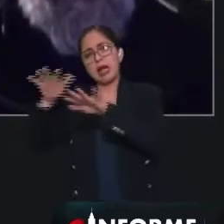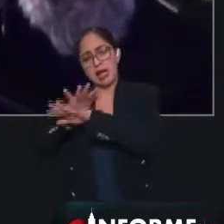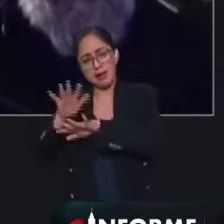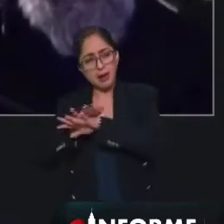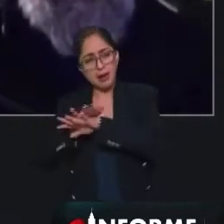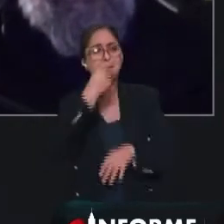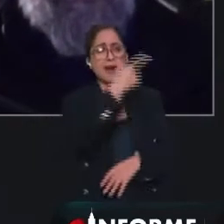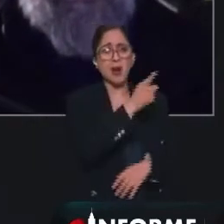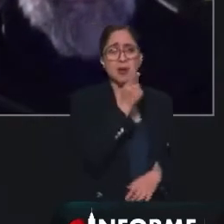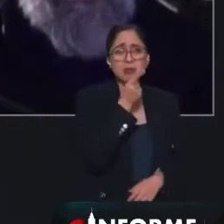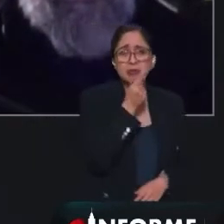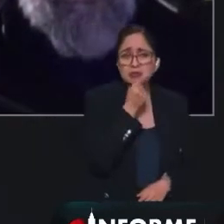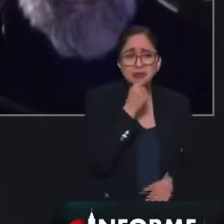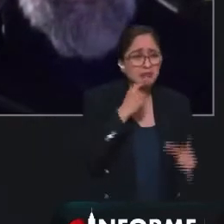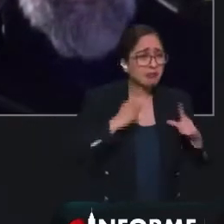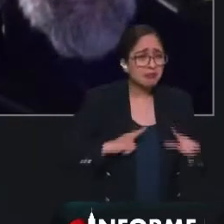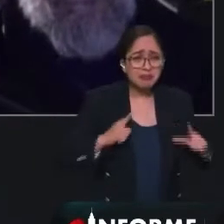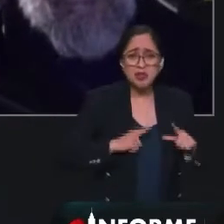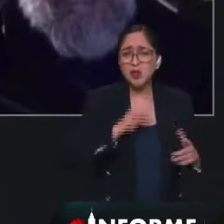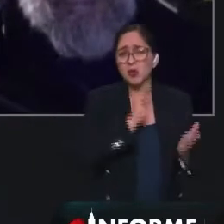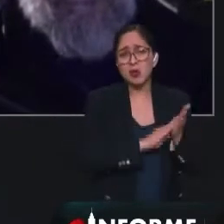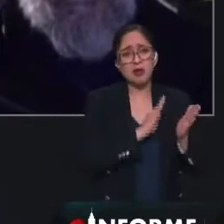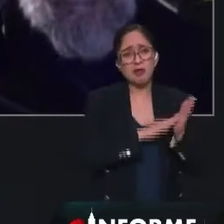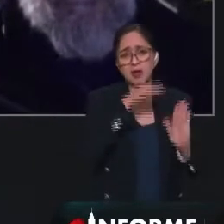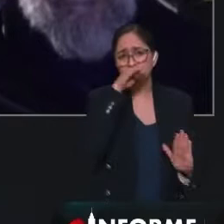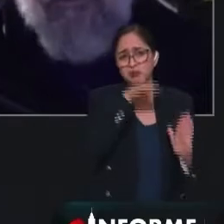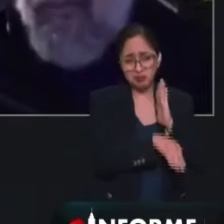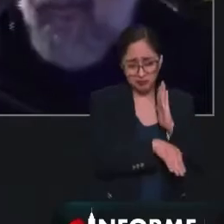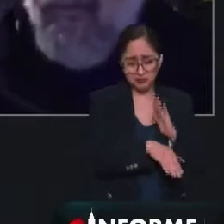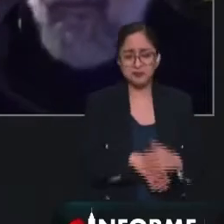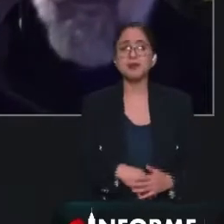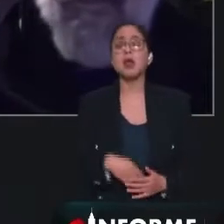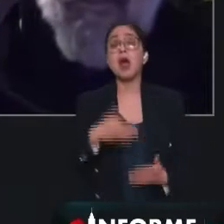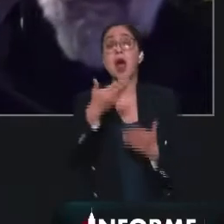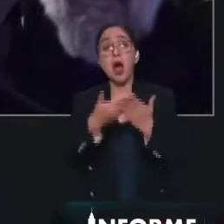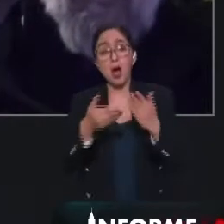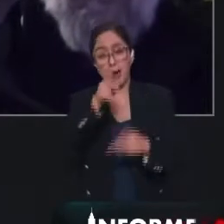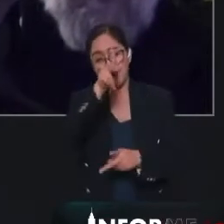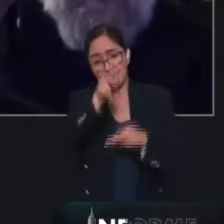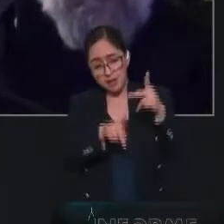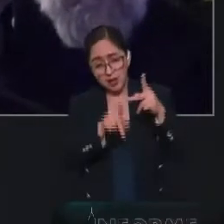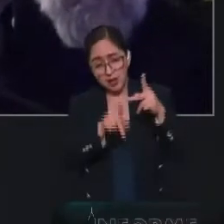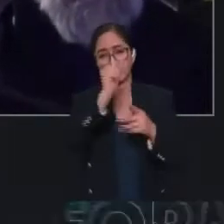Bien, vamos, si me lo permiten, si nos permiten un corte, tenemos que hacer un corte,